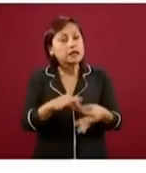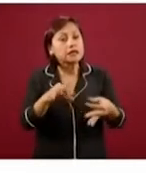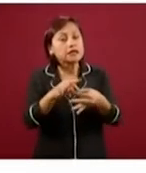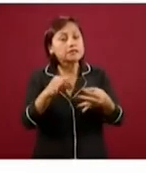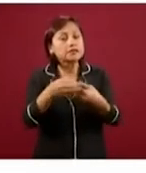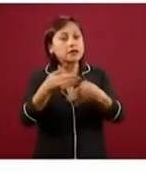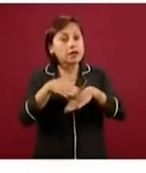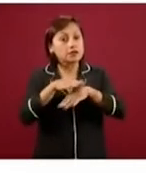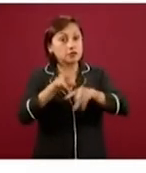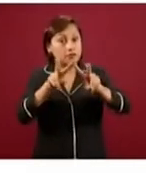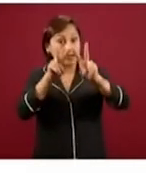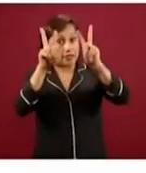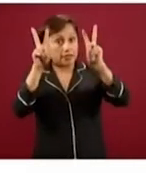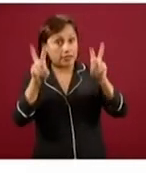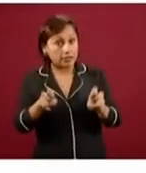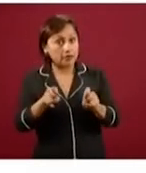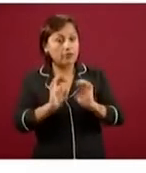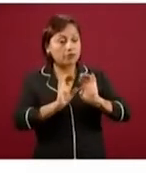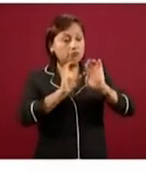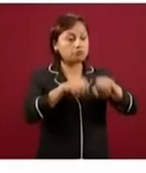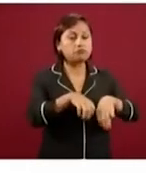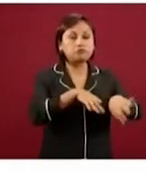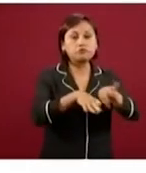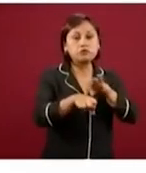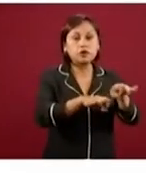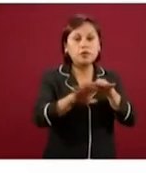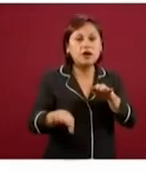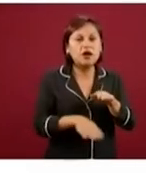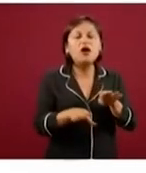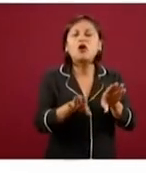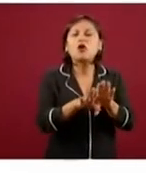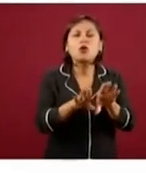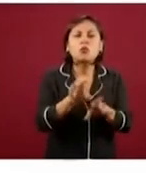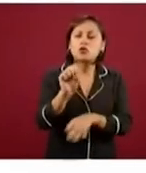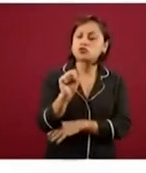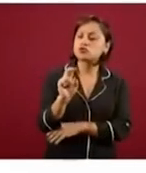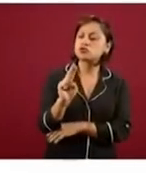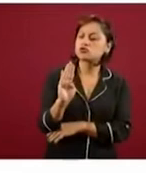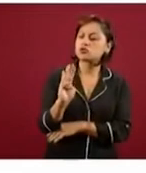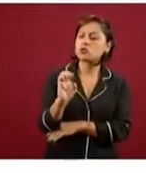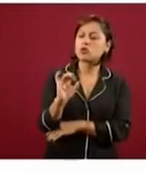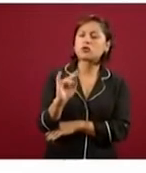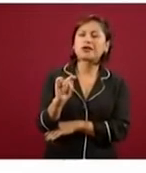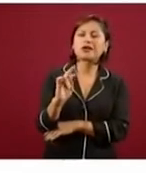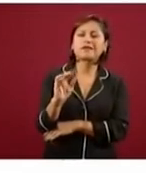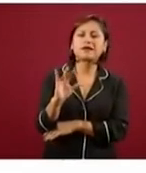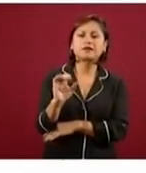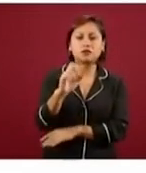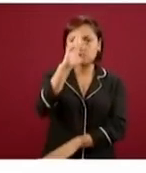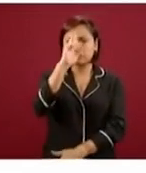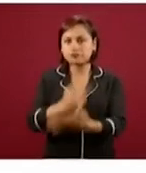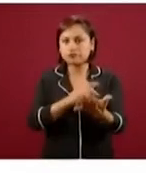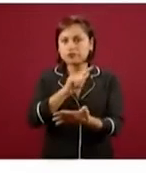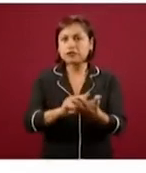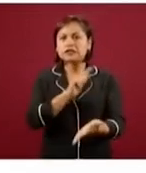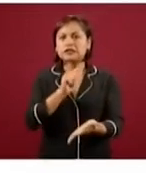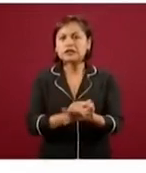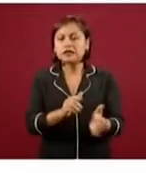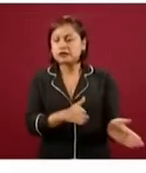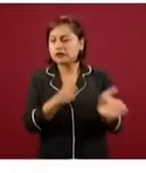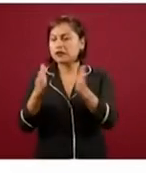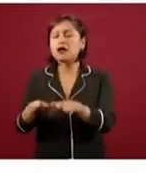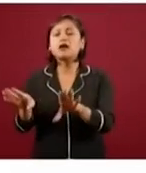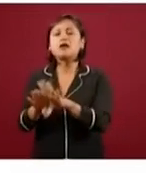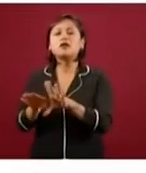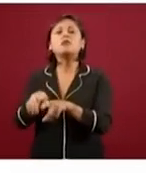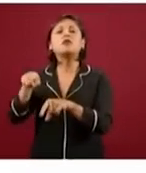específicos para la subcontratación. ¿Cuál es la subcontratación ilegal? Es aquella que traslada la plantilla